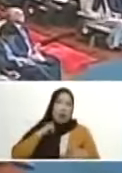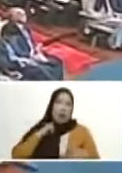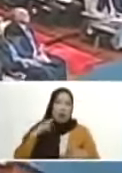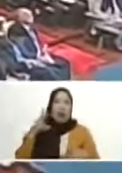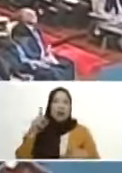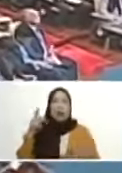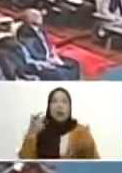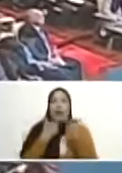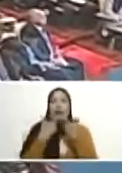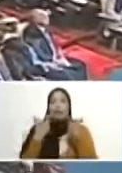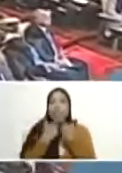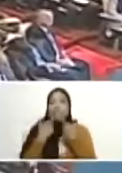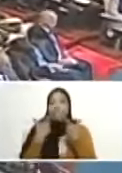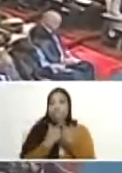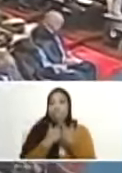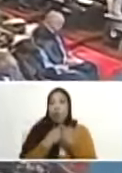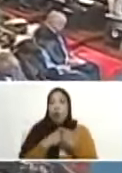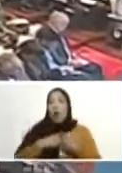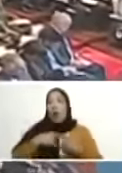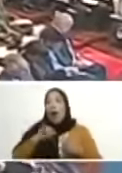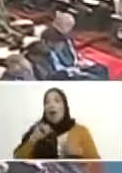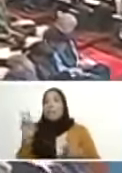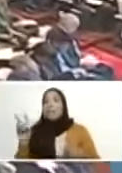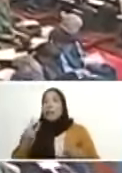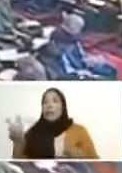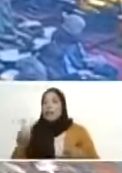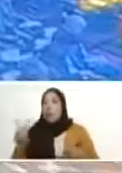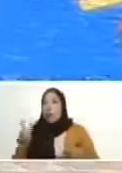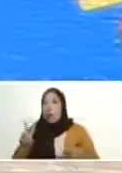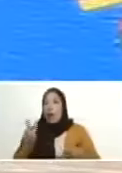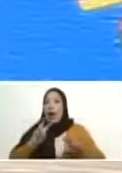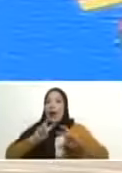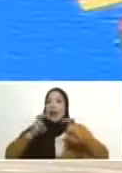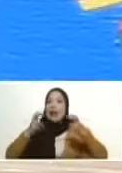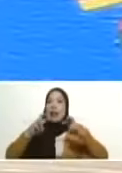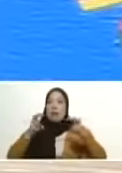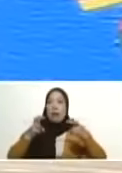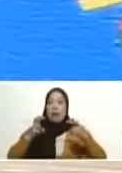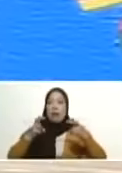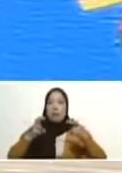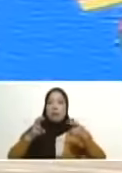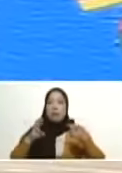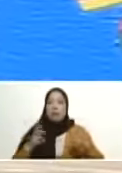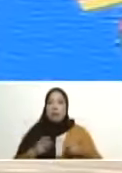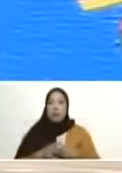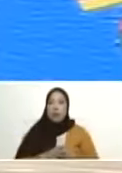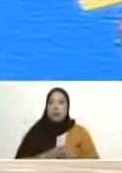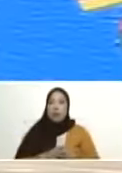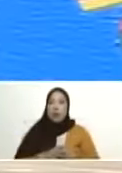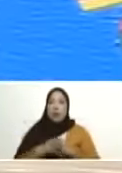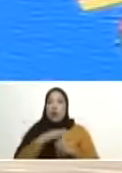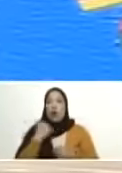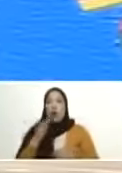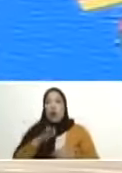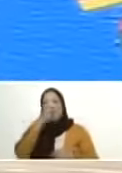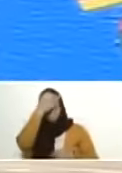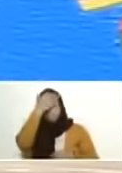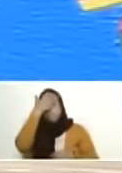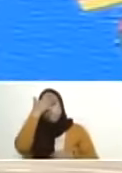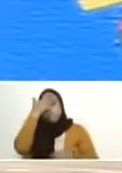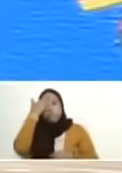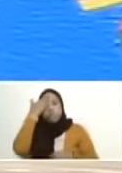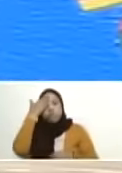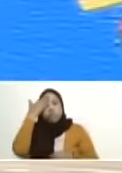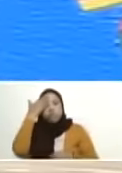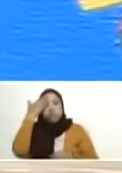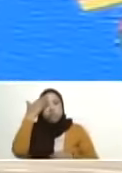Guerra. Y en Venezuela el tema fue sepultado en